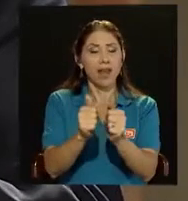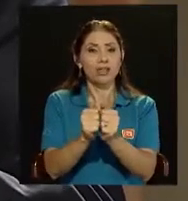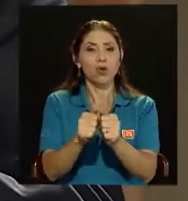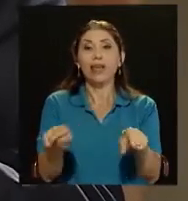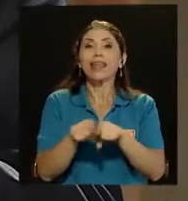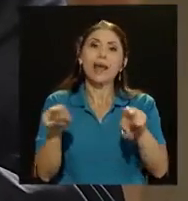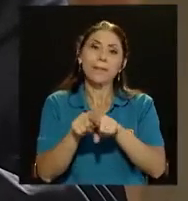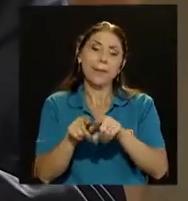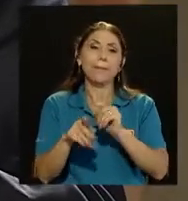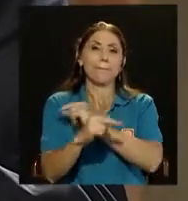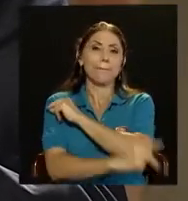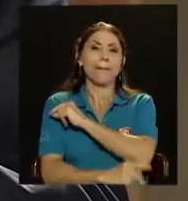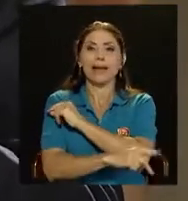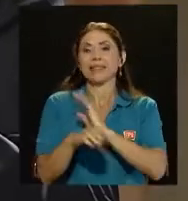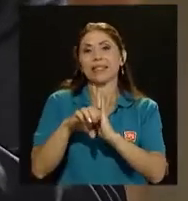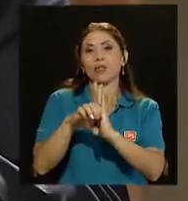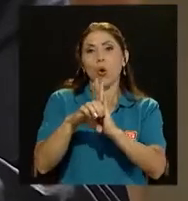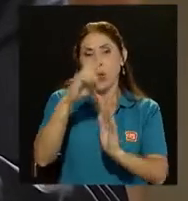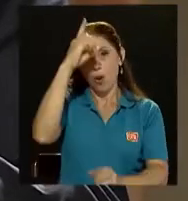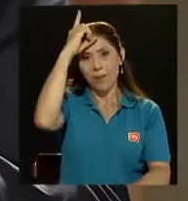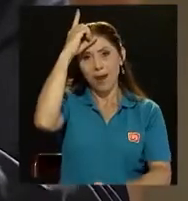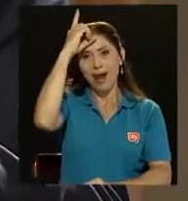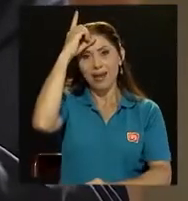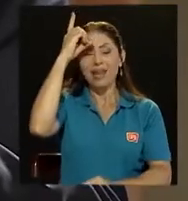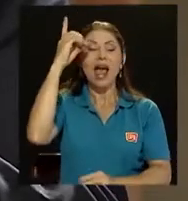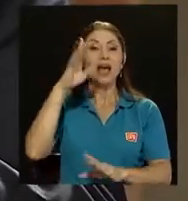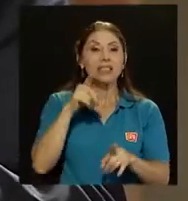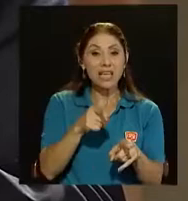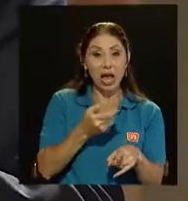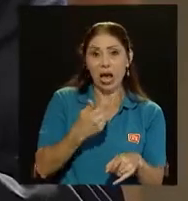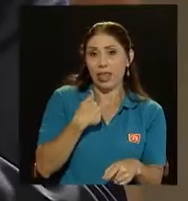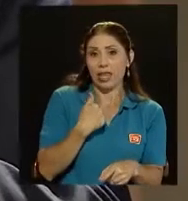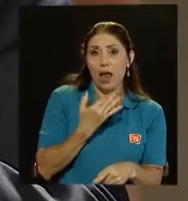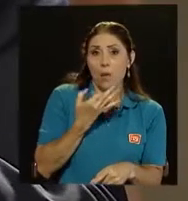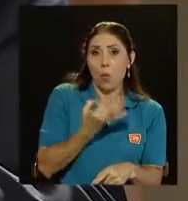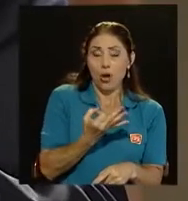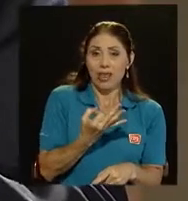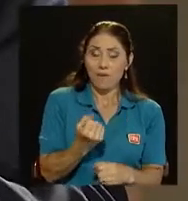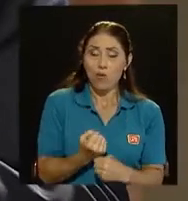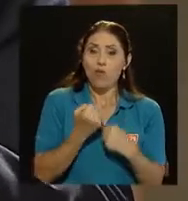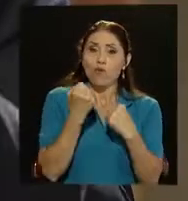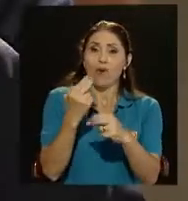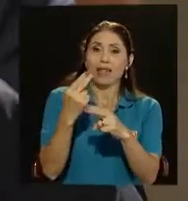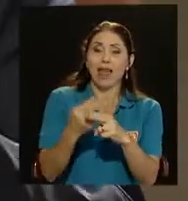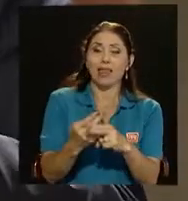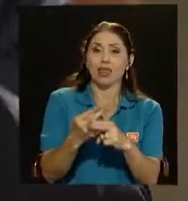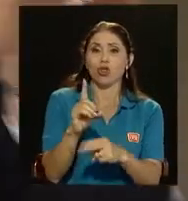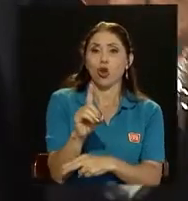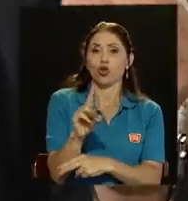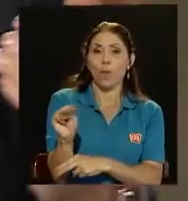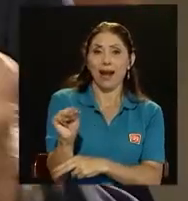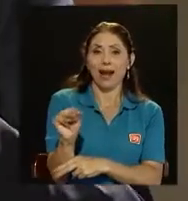como Alemania renunciaran a su moneda muy fuerte, que era la Deutschmark, que en ese entonces